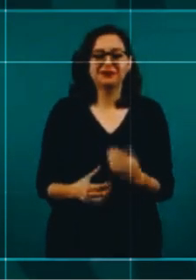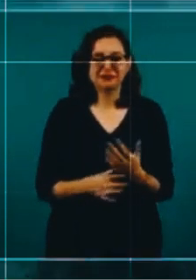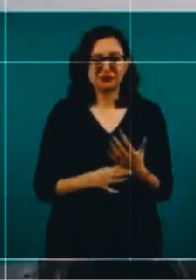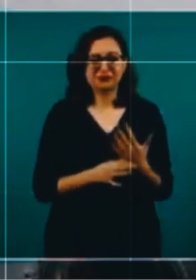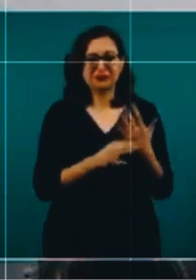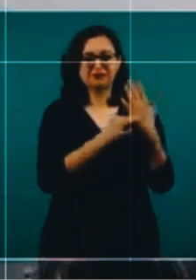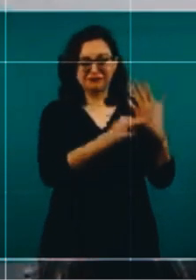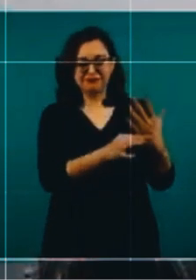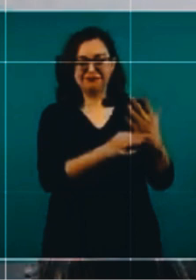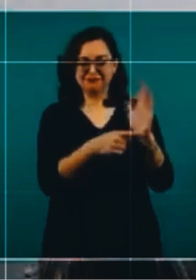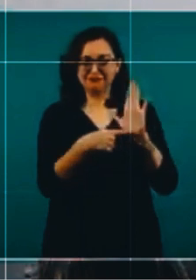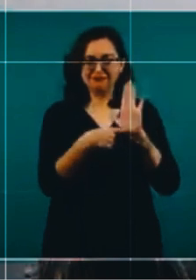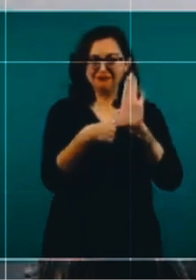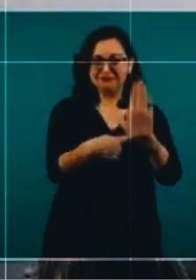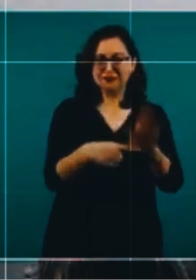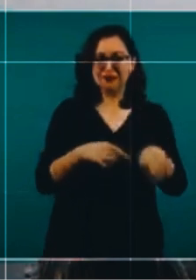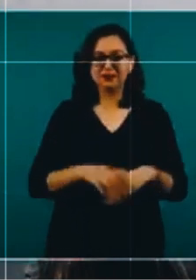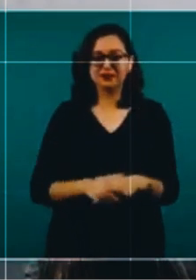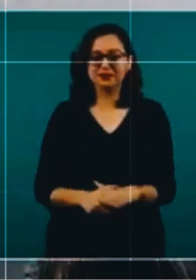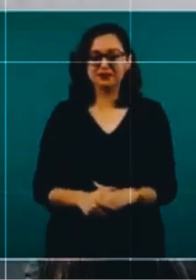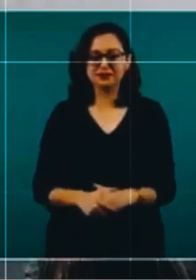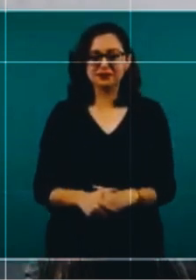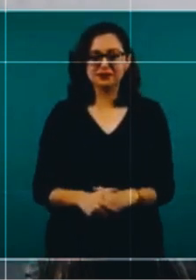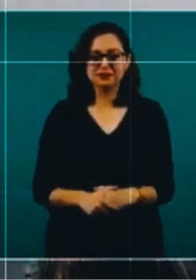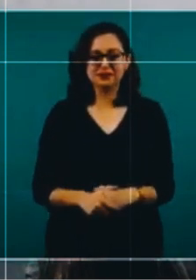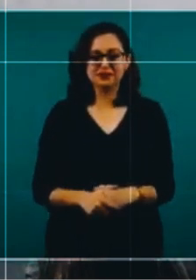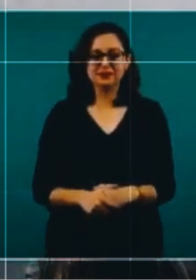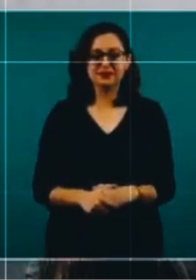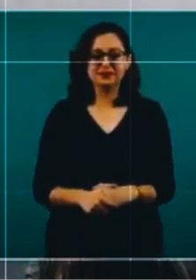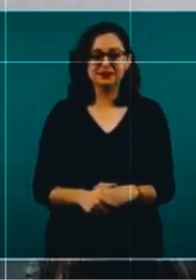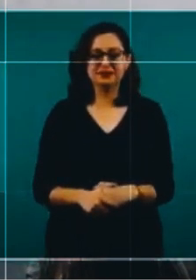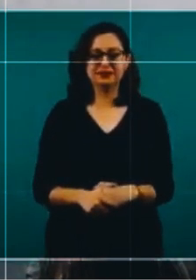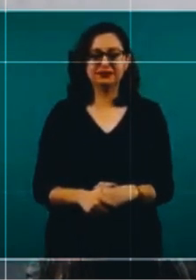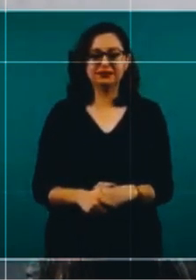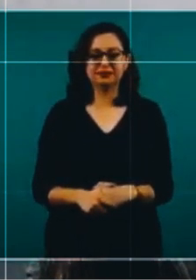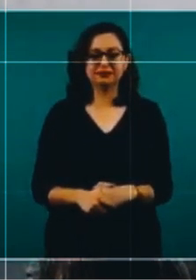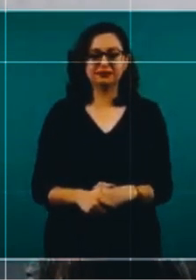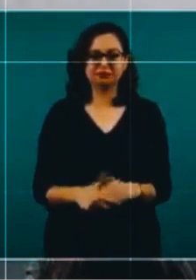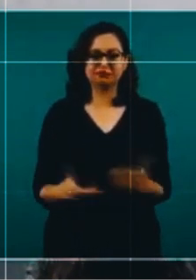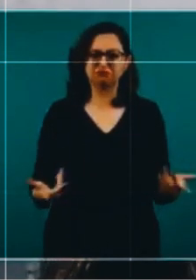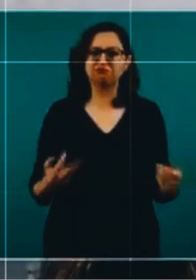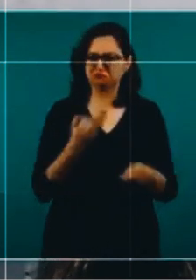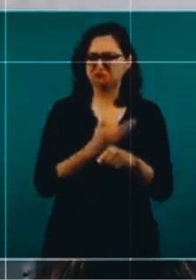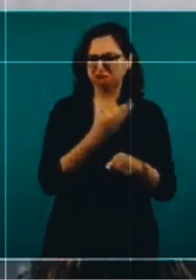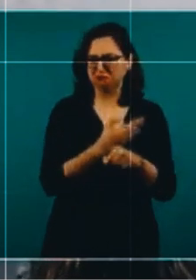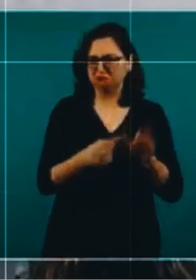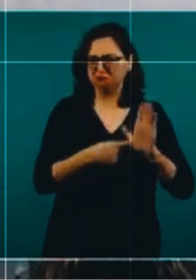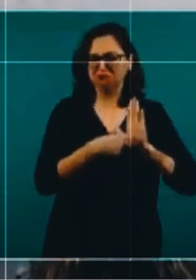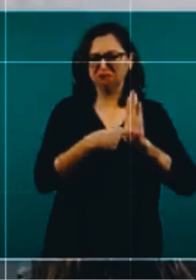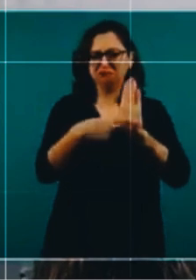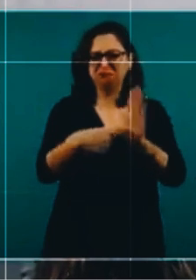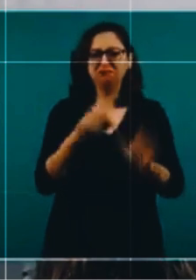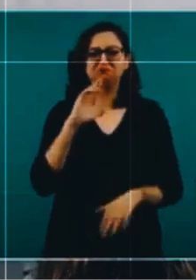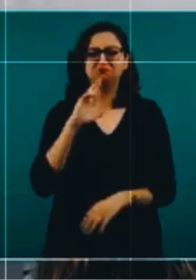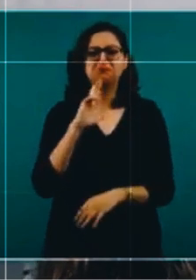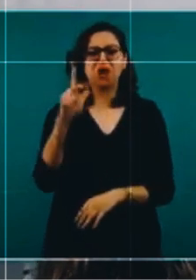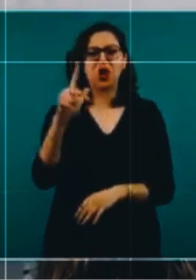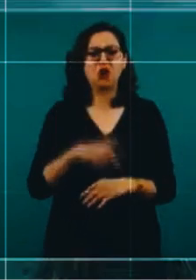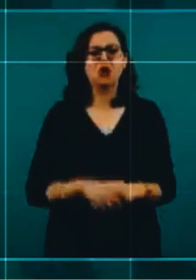Eso es lo que muestra. Es que vale más mostrar esto que